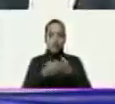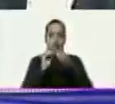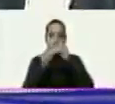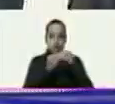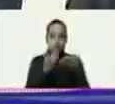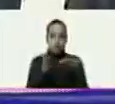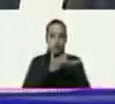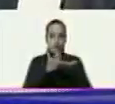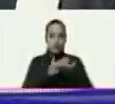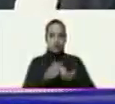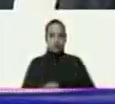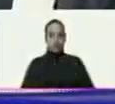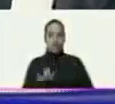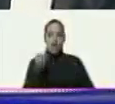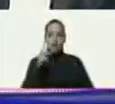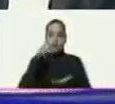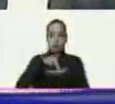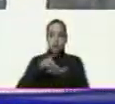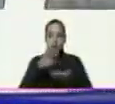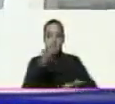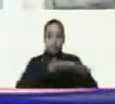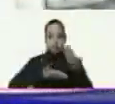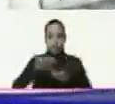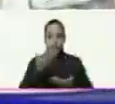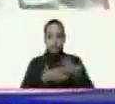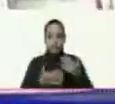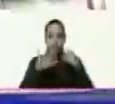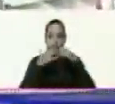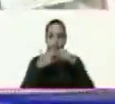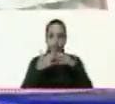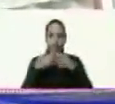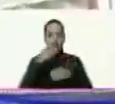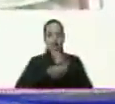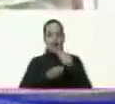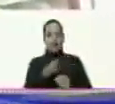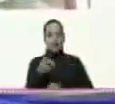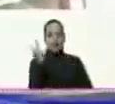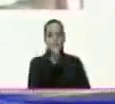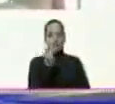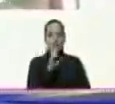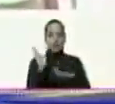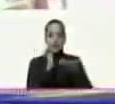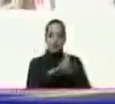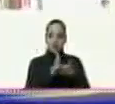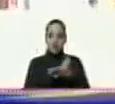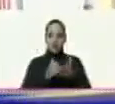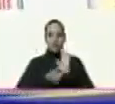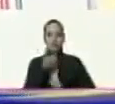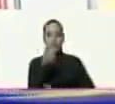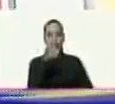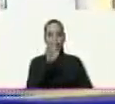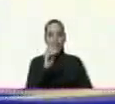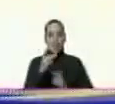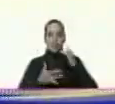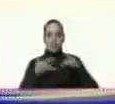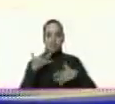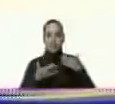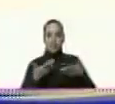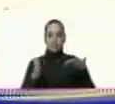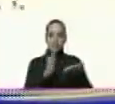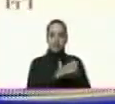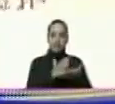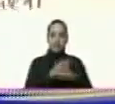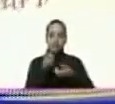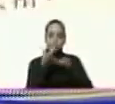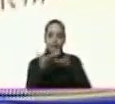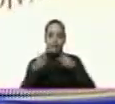para intercambiar experiencias con los amigos de la industria editorial venezolana y se llevará a cabo más de 20 actividades literarias, seminarios